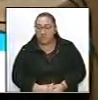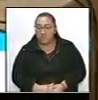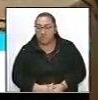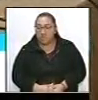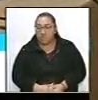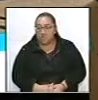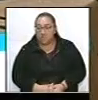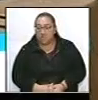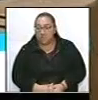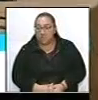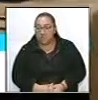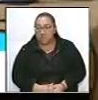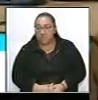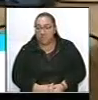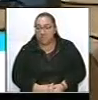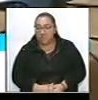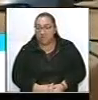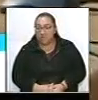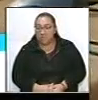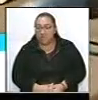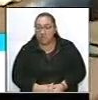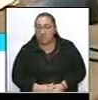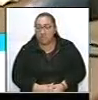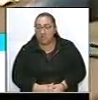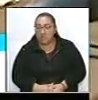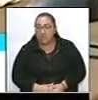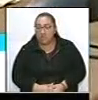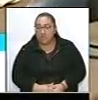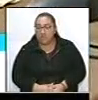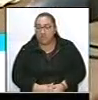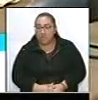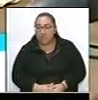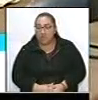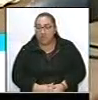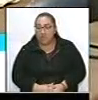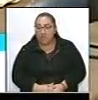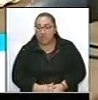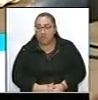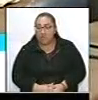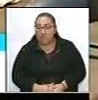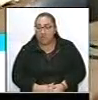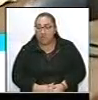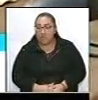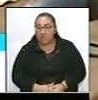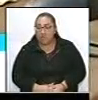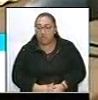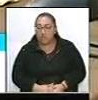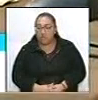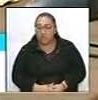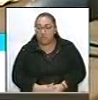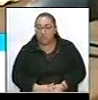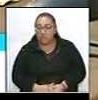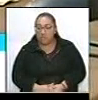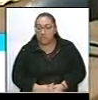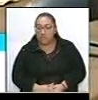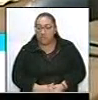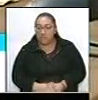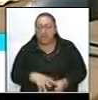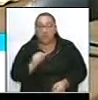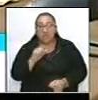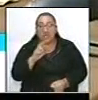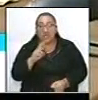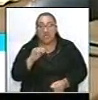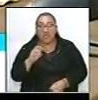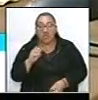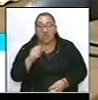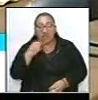Voy a ser corto para que puedan hablar todos. Municipalidad de Lima. Soy el sereno de inteligencia